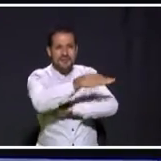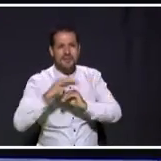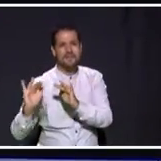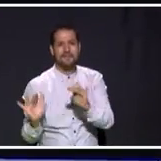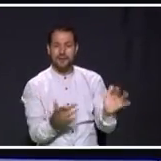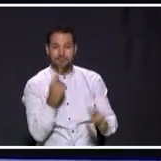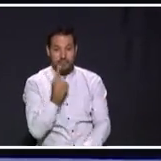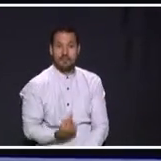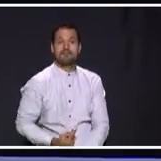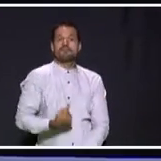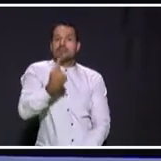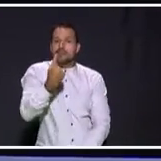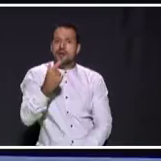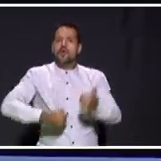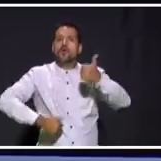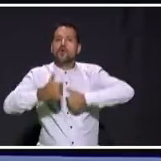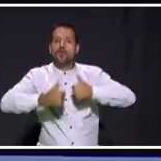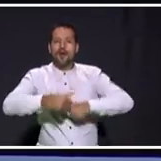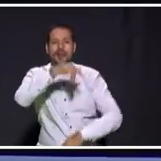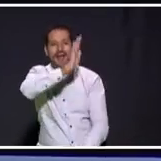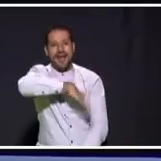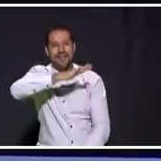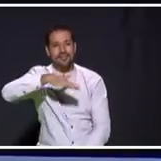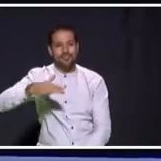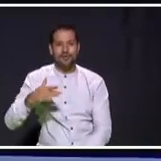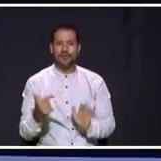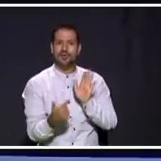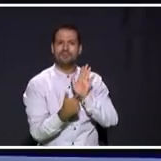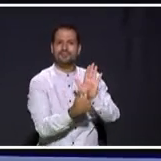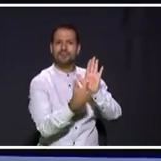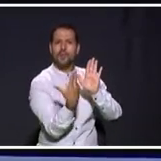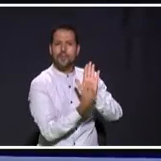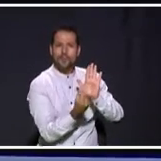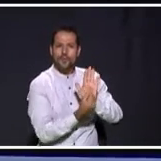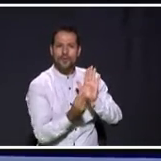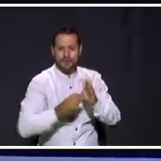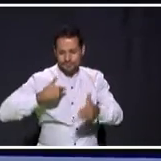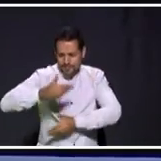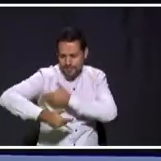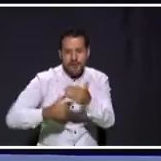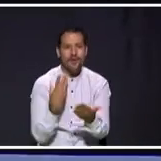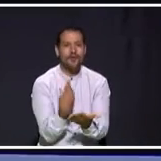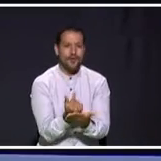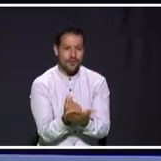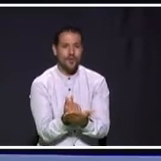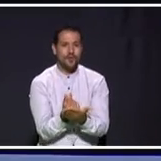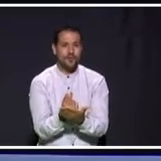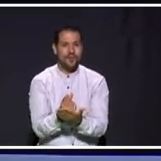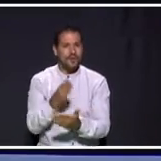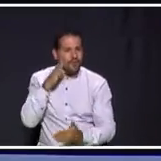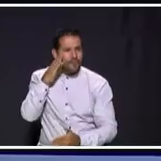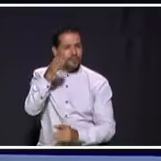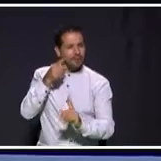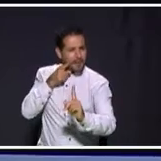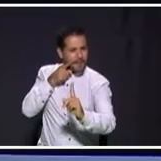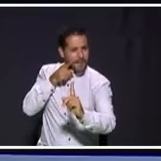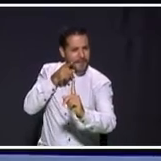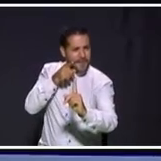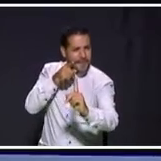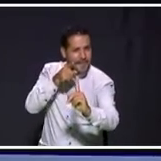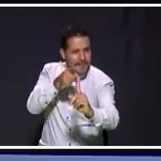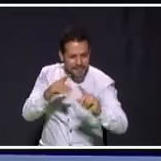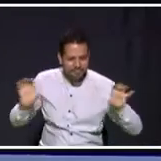primero que vamos a hacer es crear para antes que un modelo de desarrollo económico que nos permita los antioqueños tener un norte en común para la productividad y en